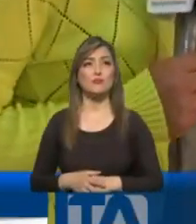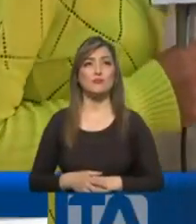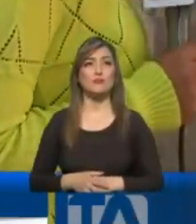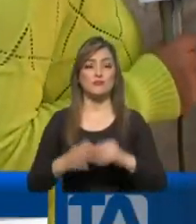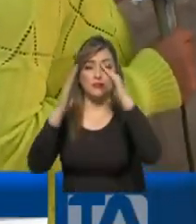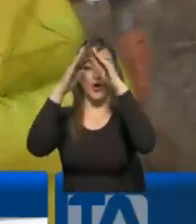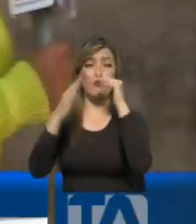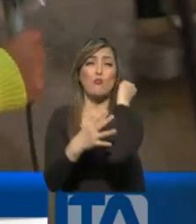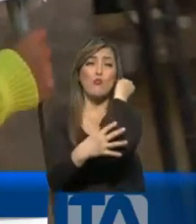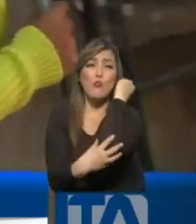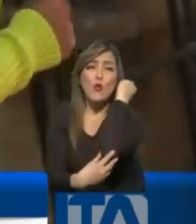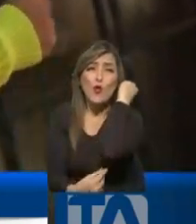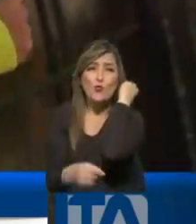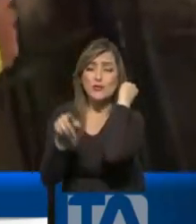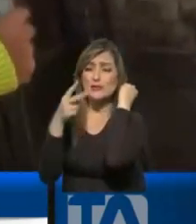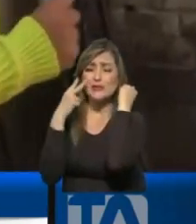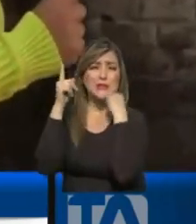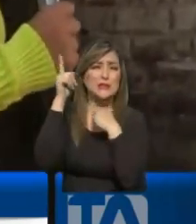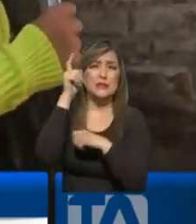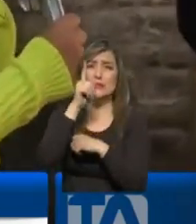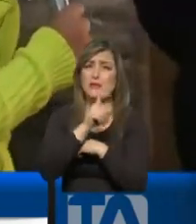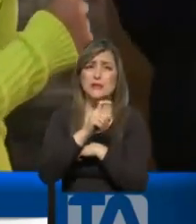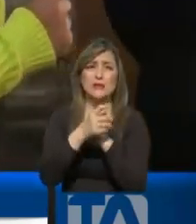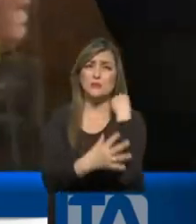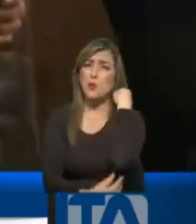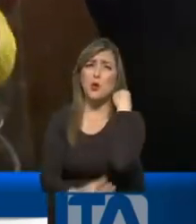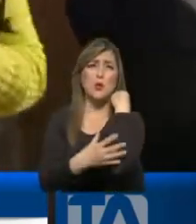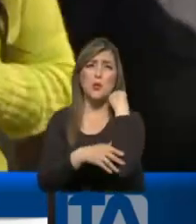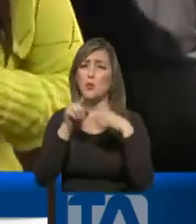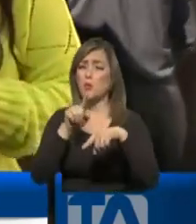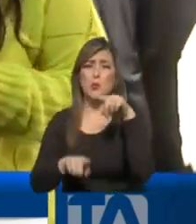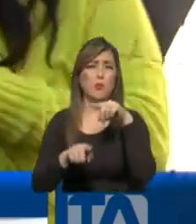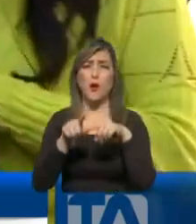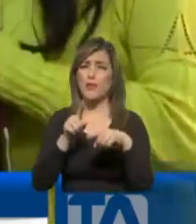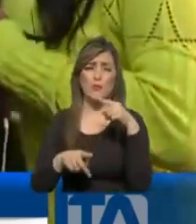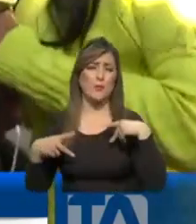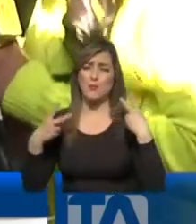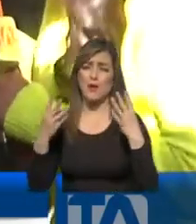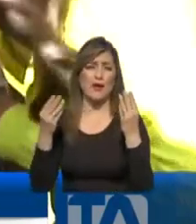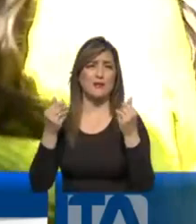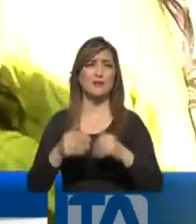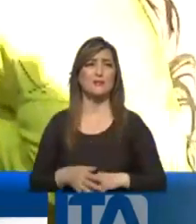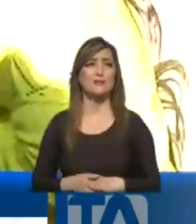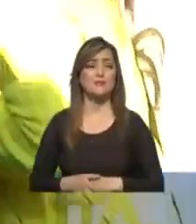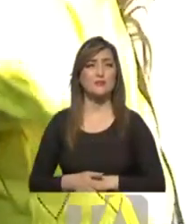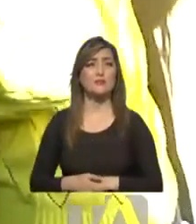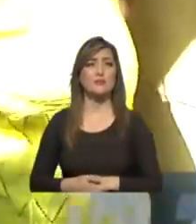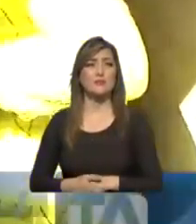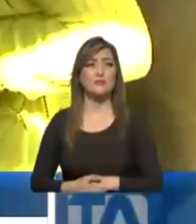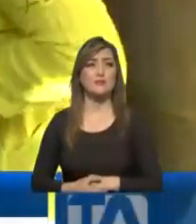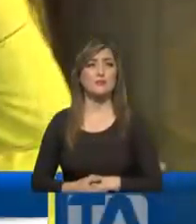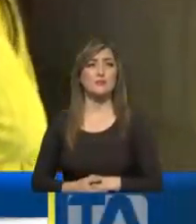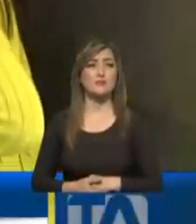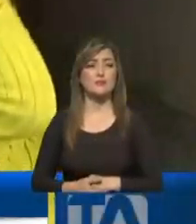casita en la que ellos vieron que en realidad era de muy escasos recursos y que no tenía las condiciones necesarias para